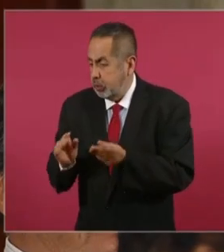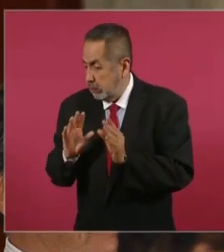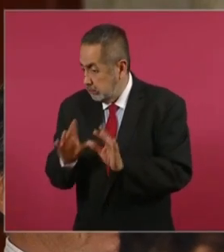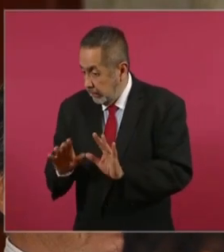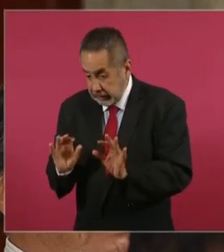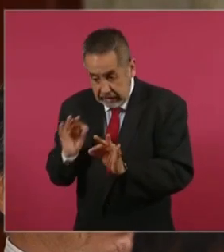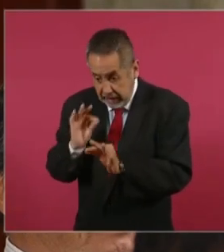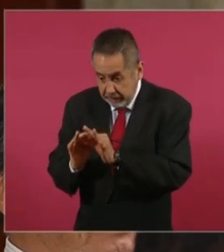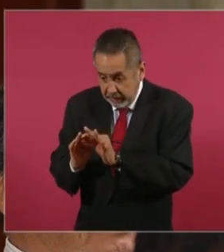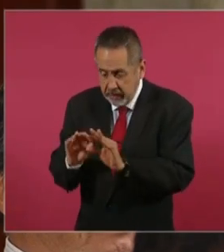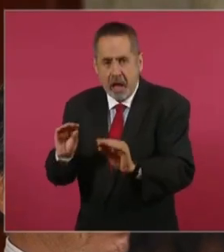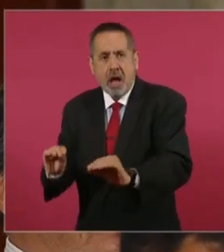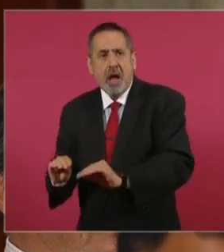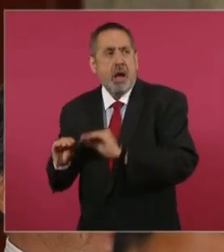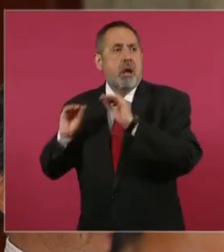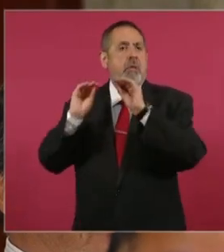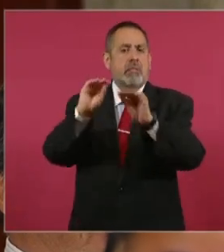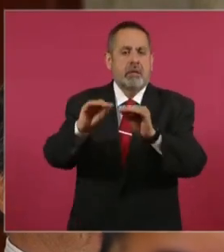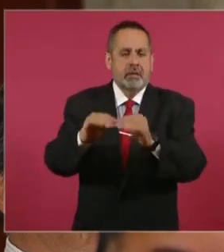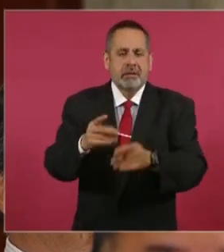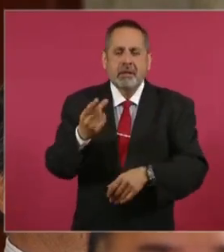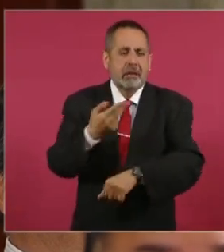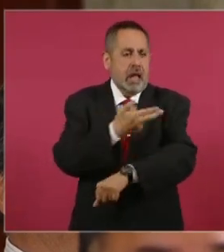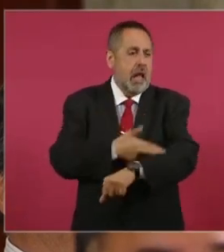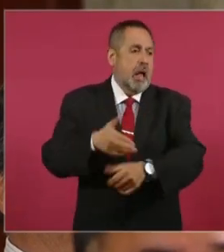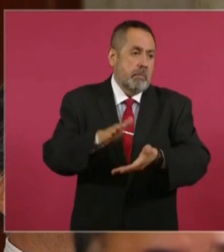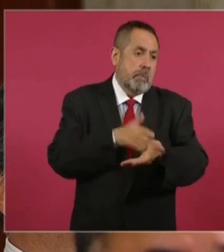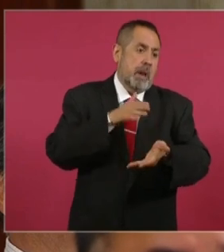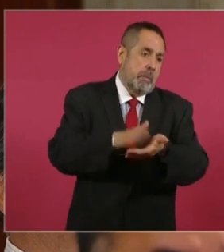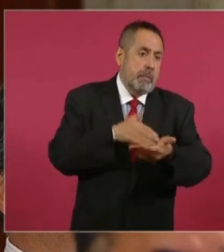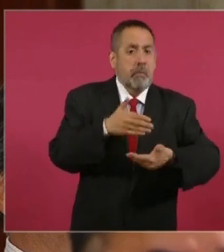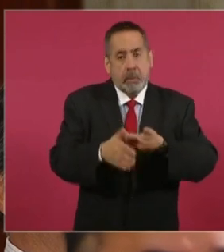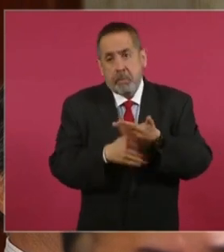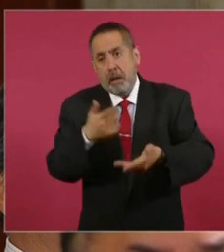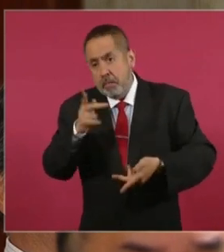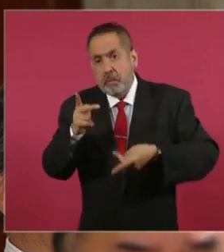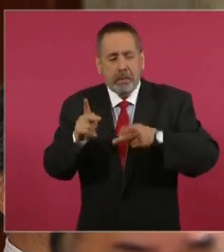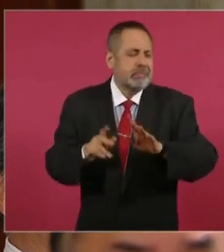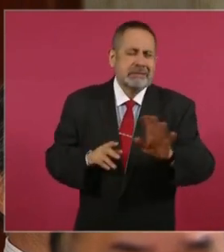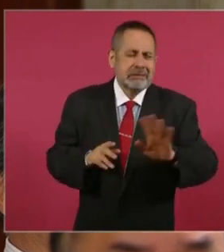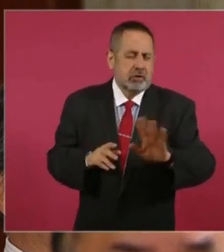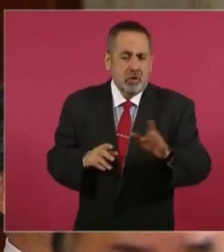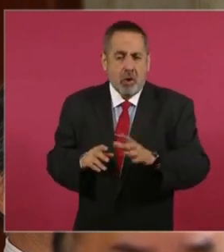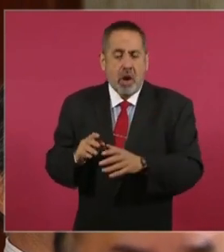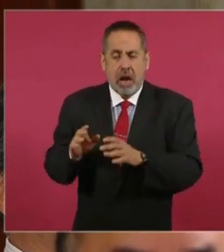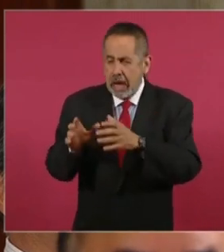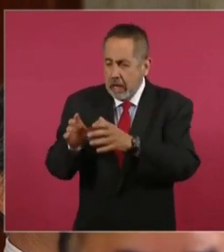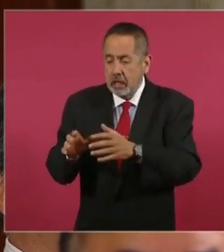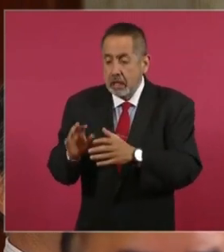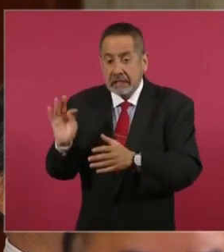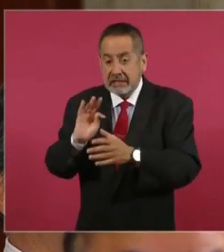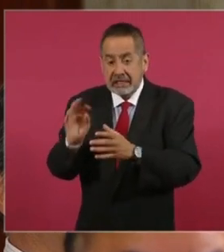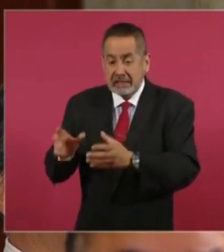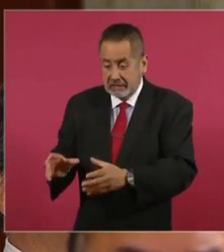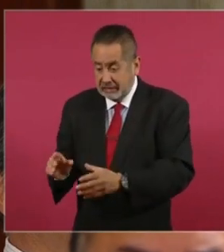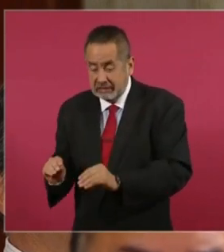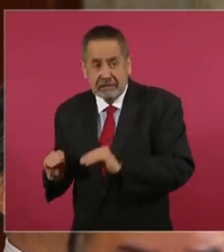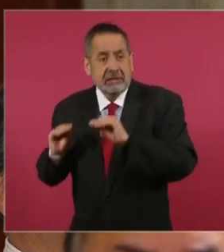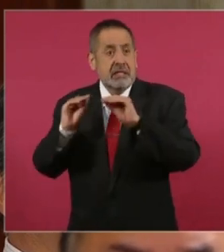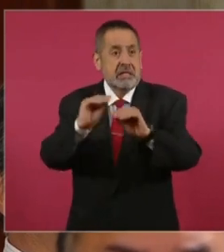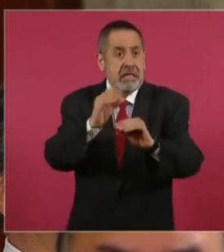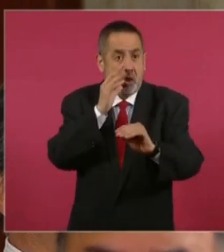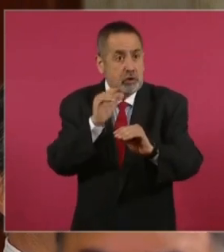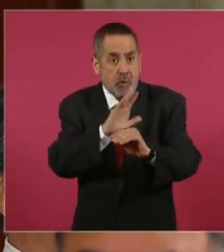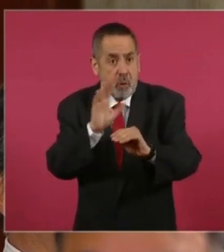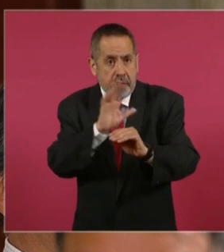gestionarse su traslado sin escollos burocráticos. Aquellos que ya no fuera posible integrar en su hábitat habría que buscarles lugares cuya